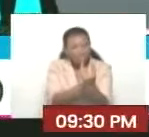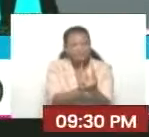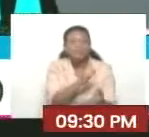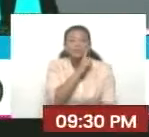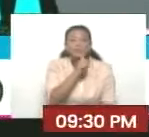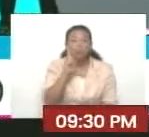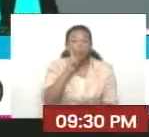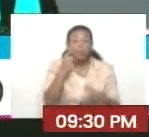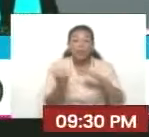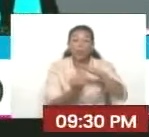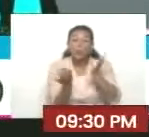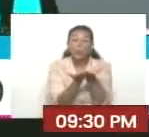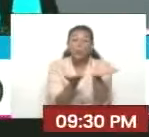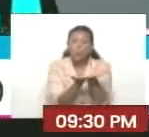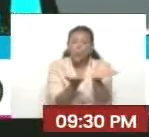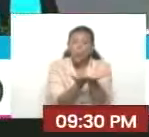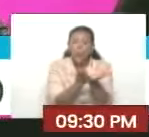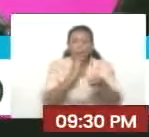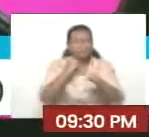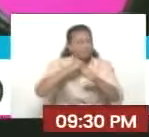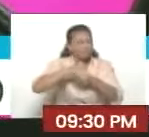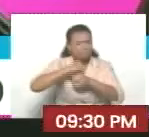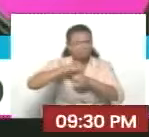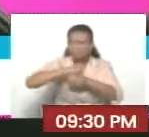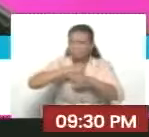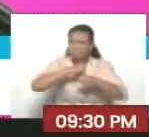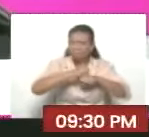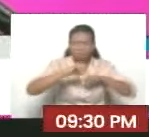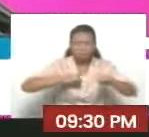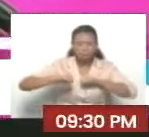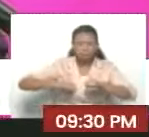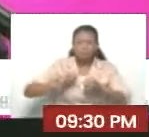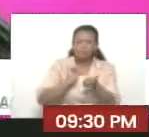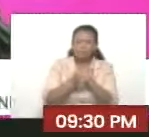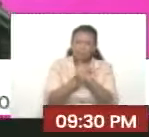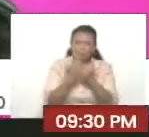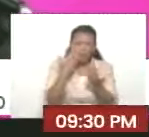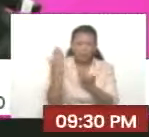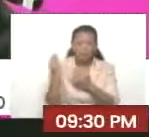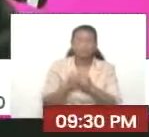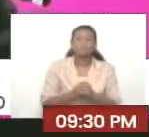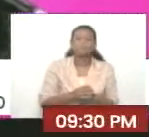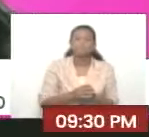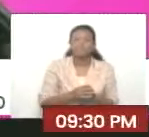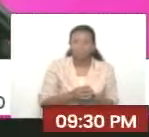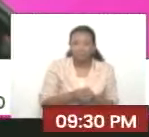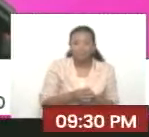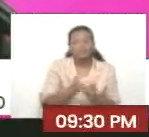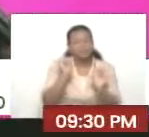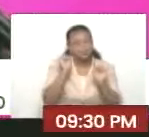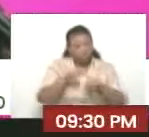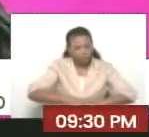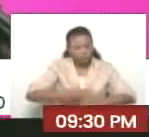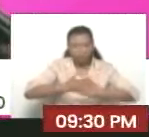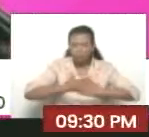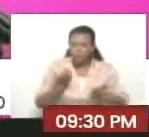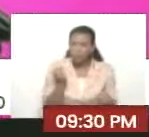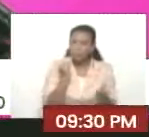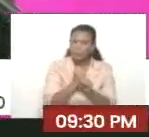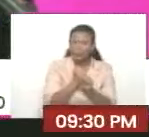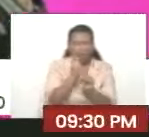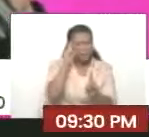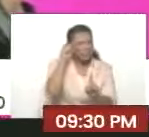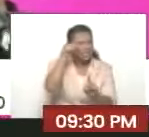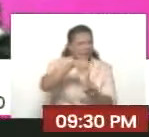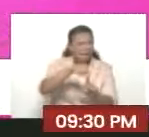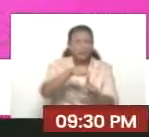de toda esa institución y todo lo que elaboramos en el complejo Benil de Ascanio. Sí, yo trabajo